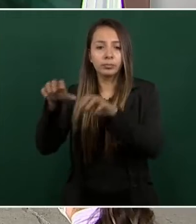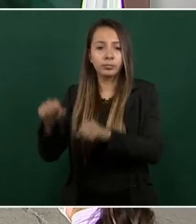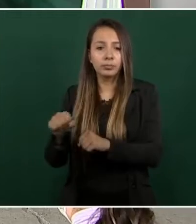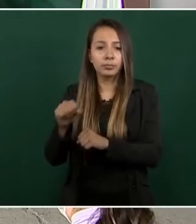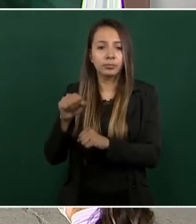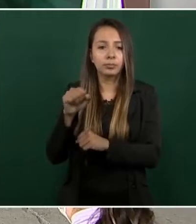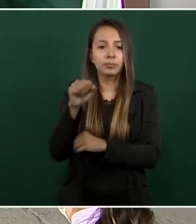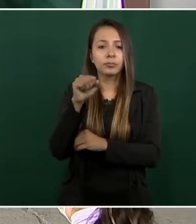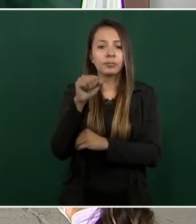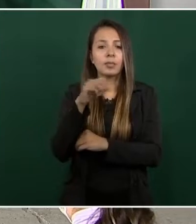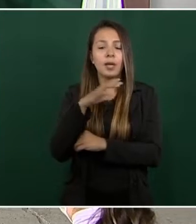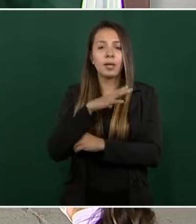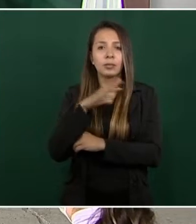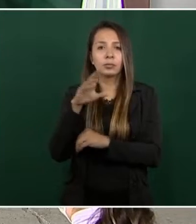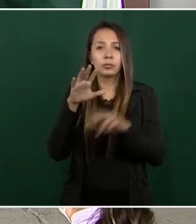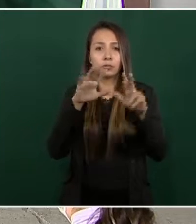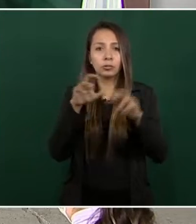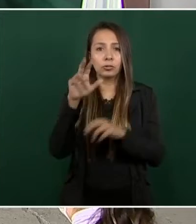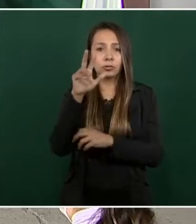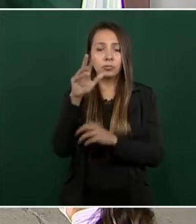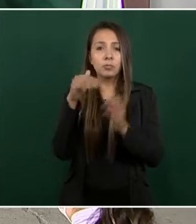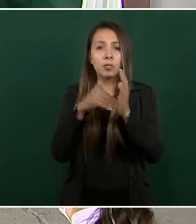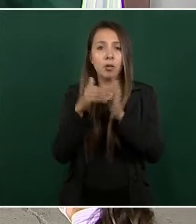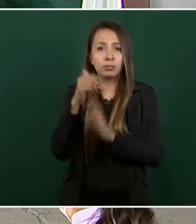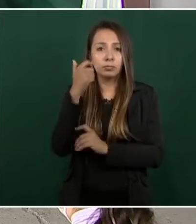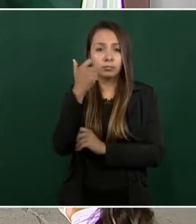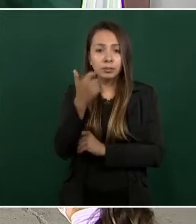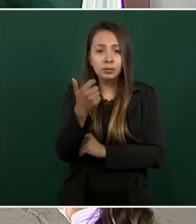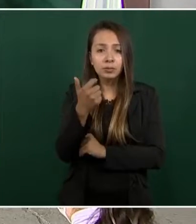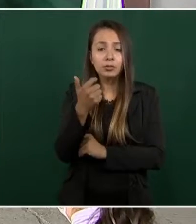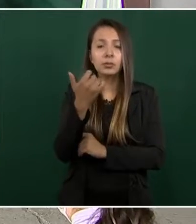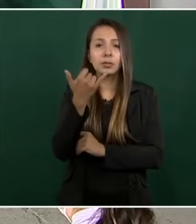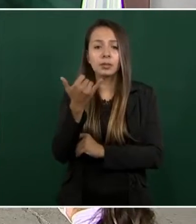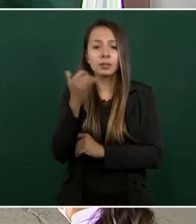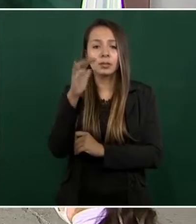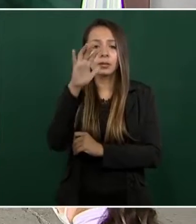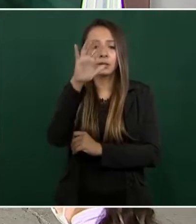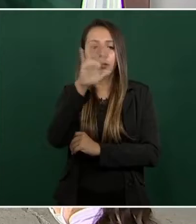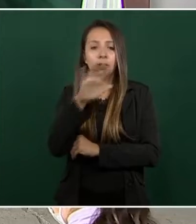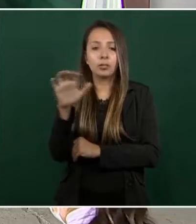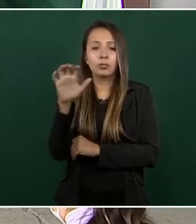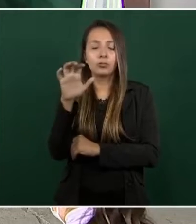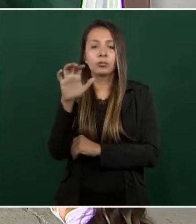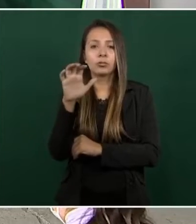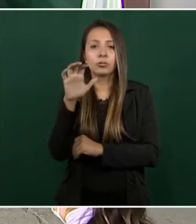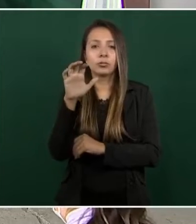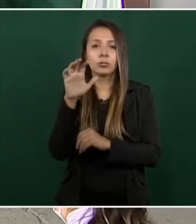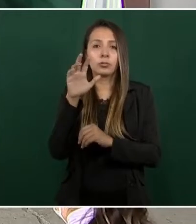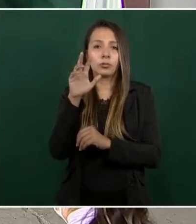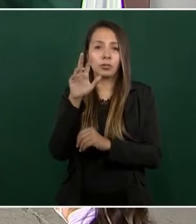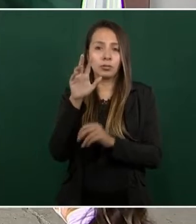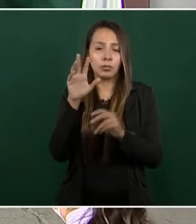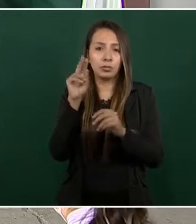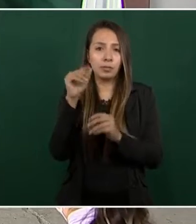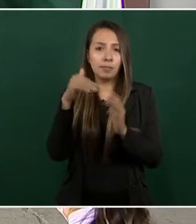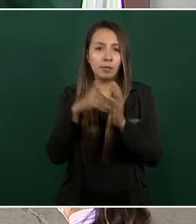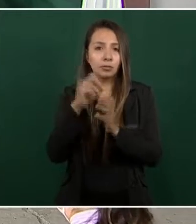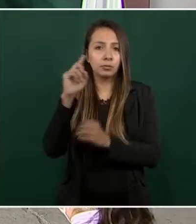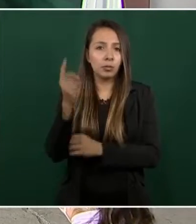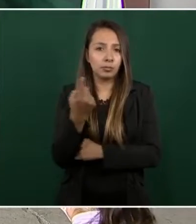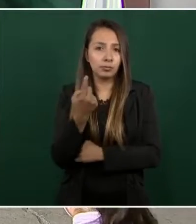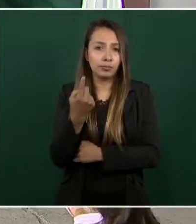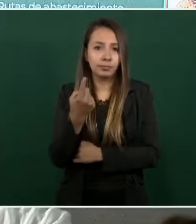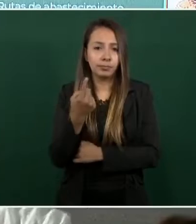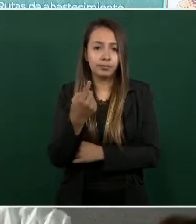asegurados y 515.282 dólares americanos. Adelante, por favor. En